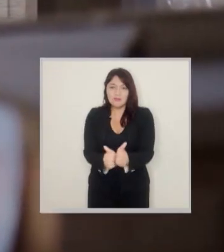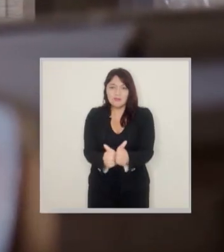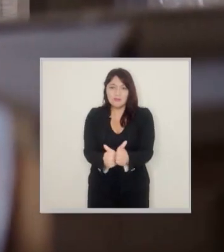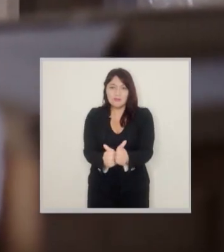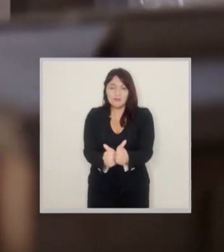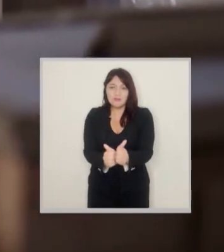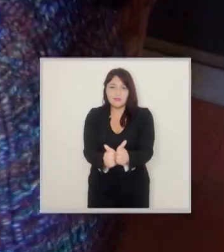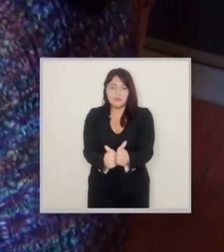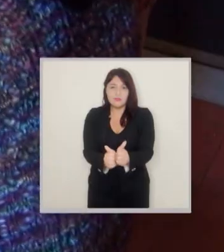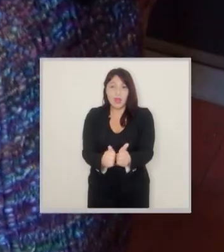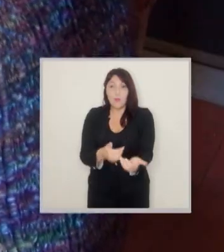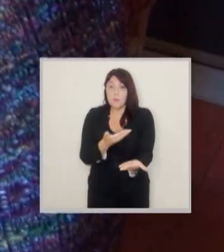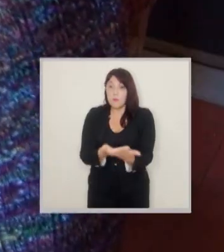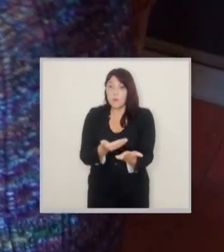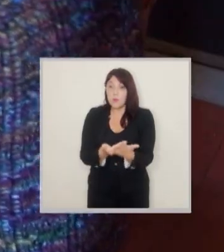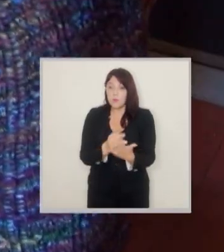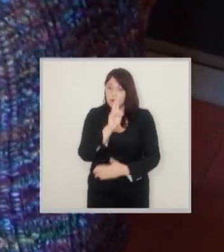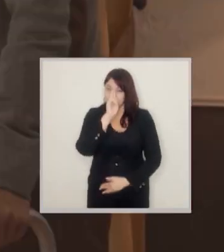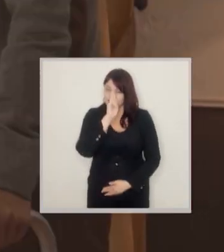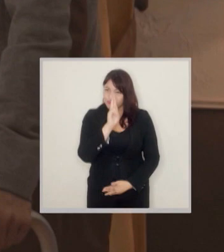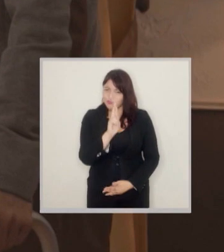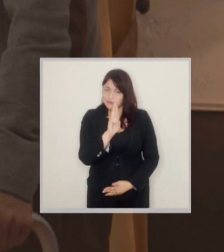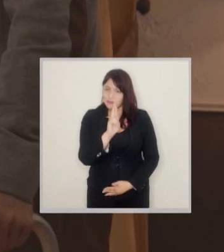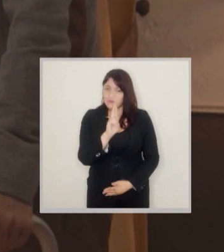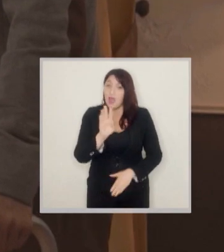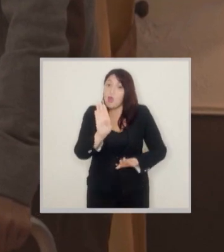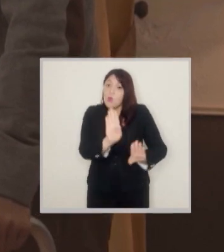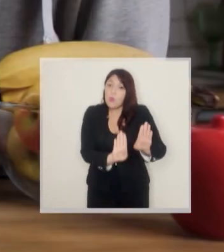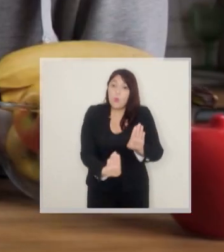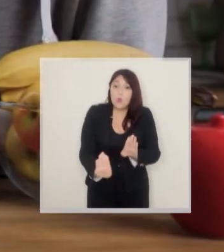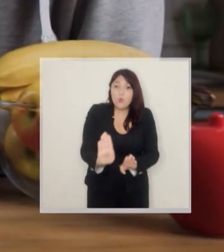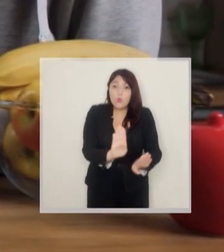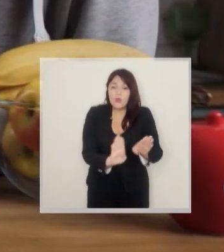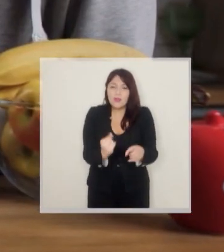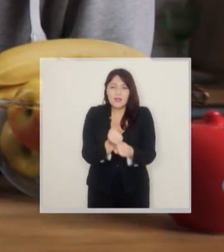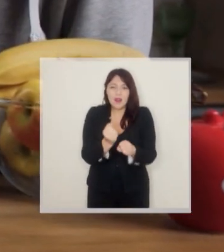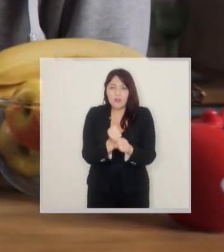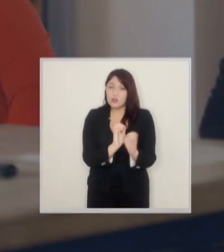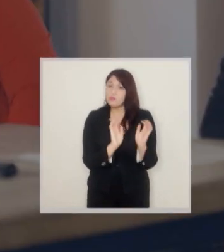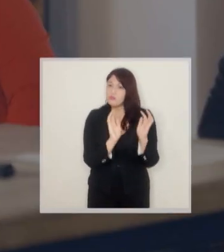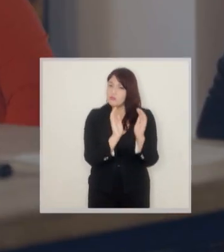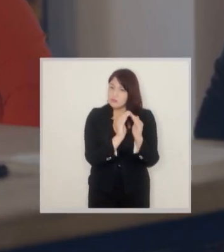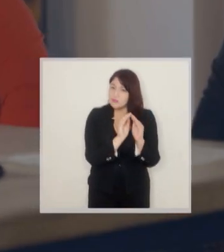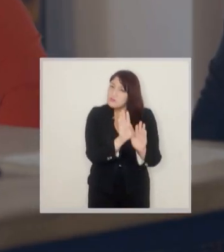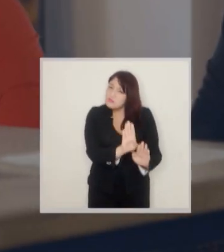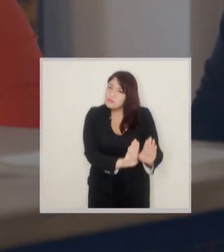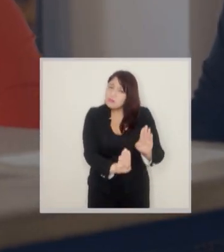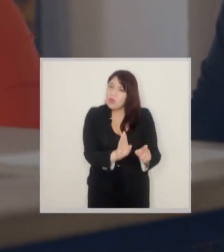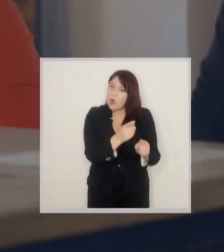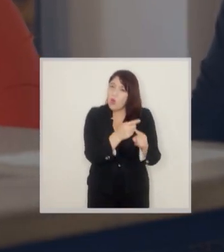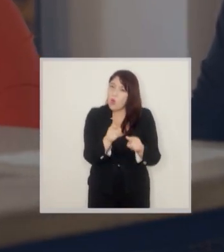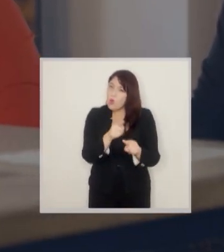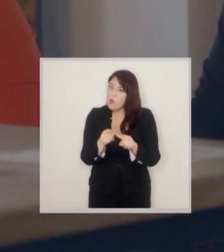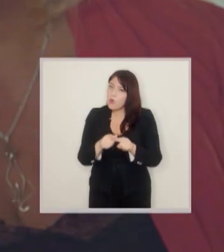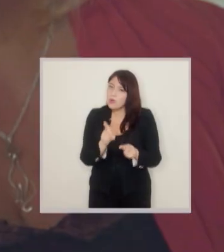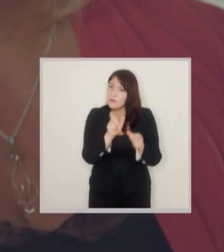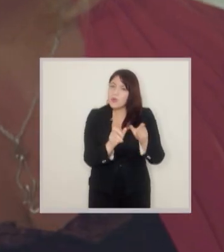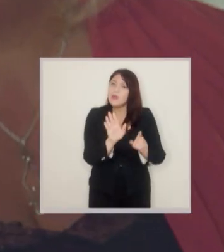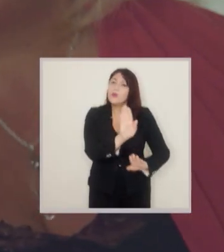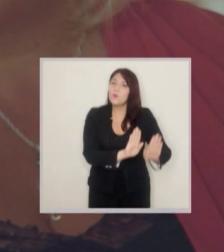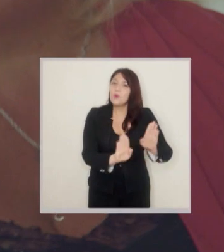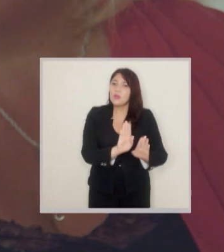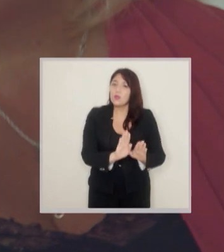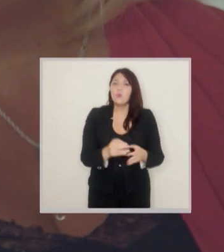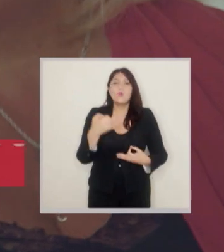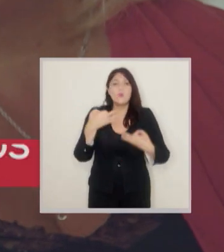trabajadoras. Lo que proponemos es un reconocimiento al cuidado, al trabajo doméstico, al cuidado del otro.